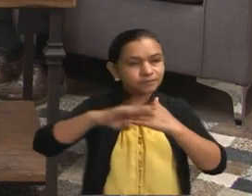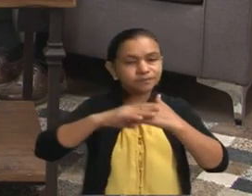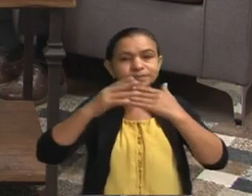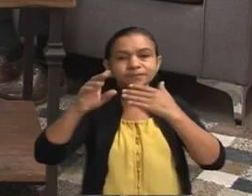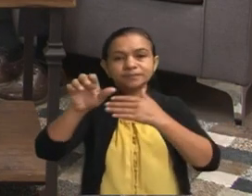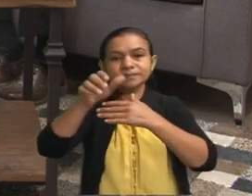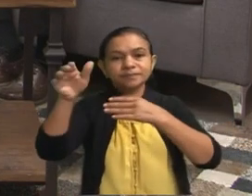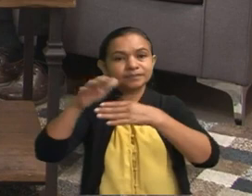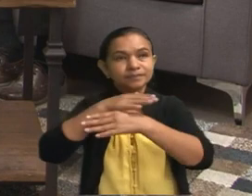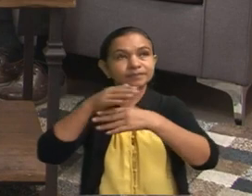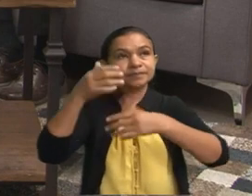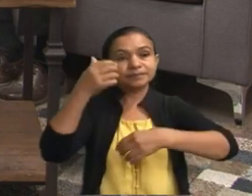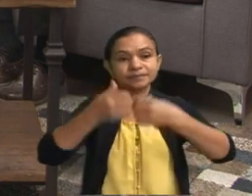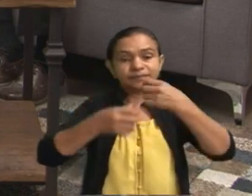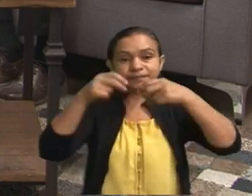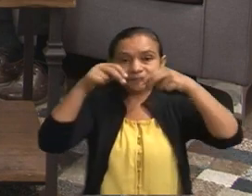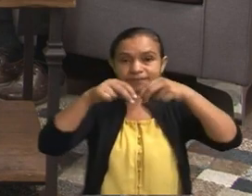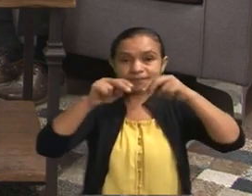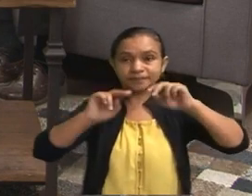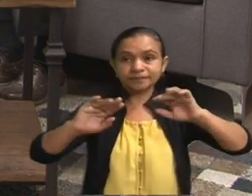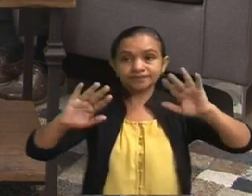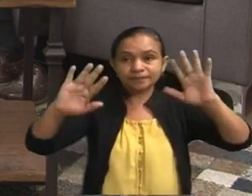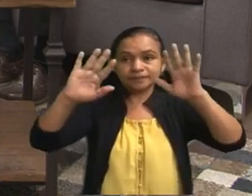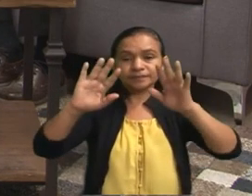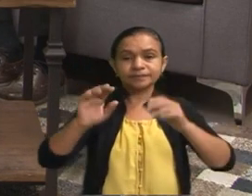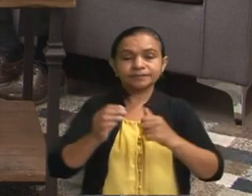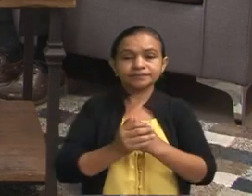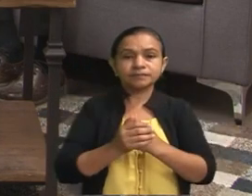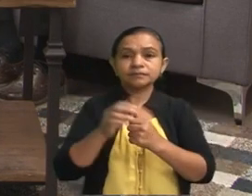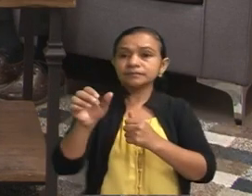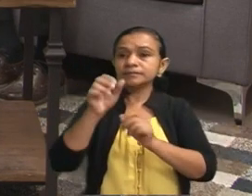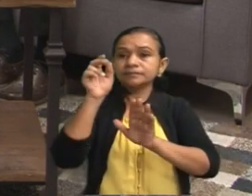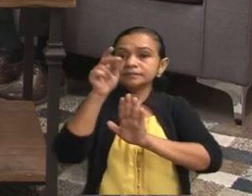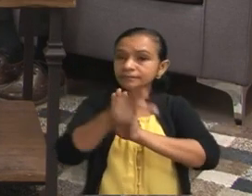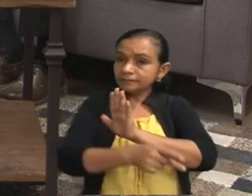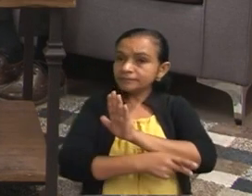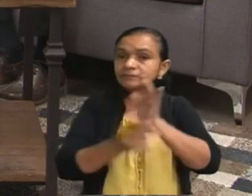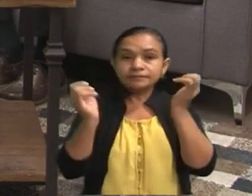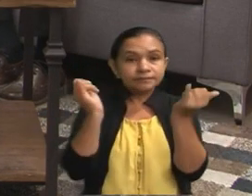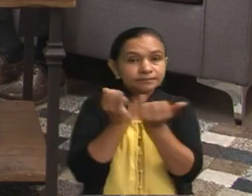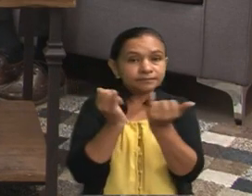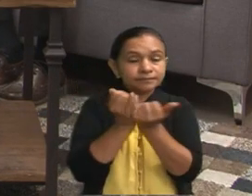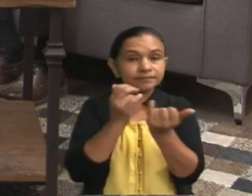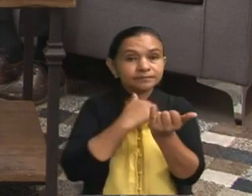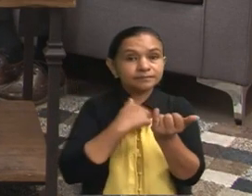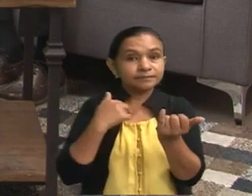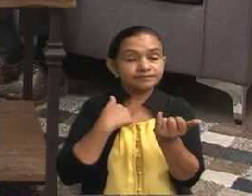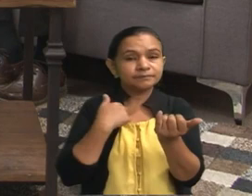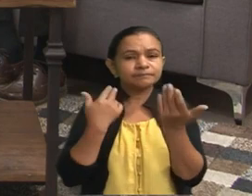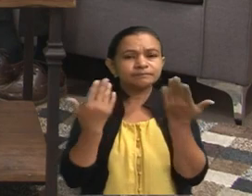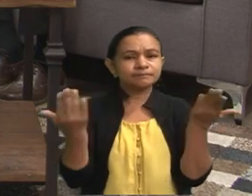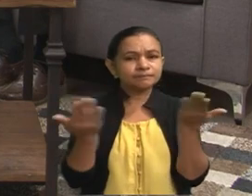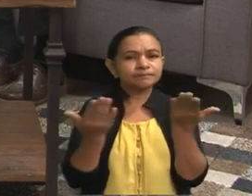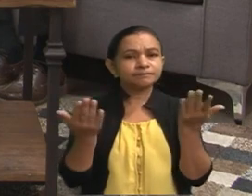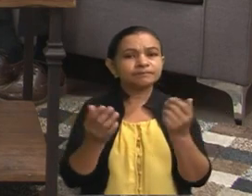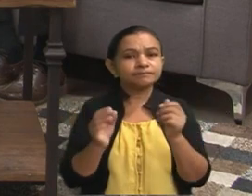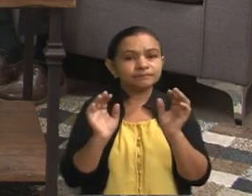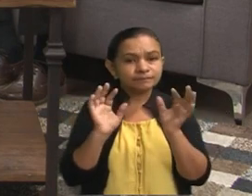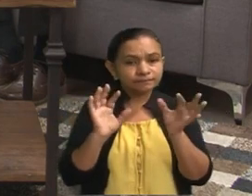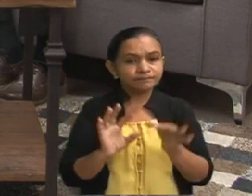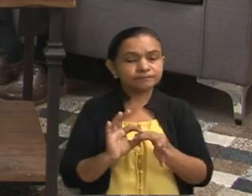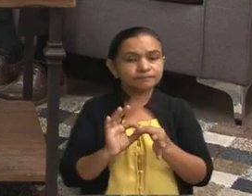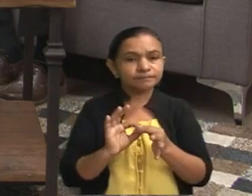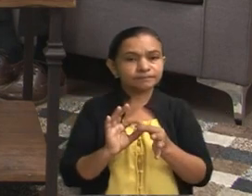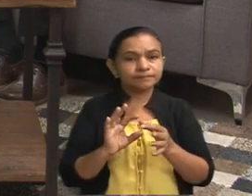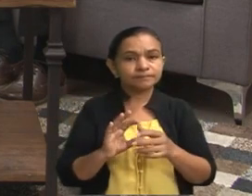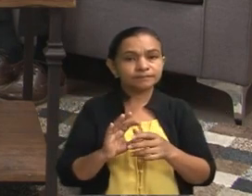fenómenos. En otros países también hay simulacros, pero ahora hacemos uno en conjunto.